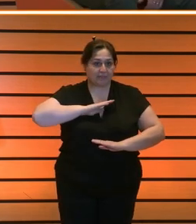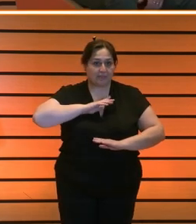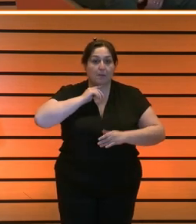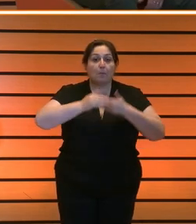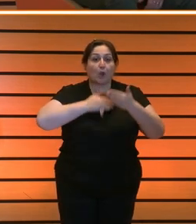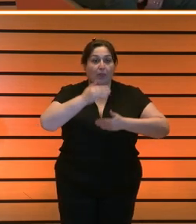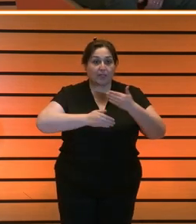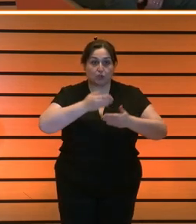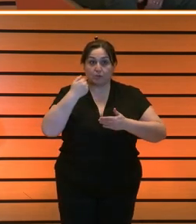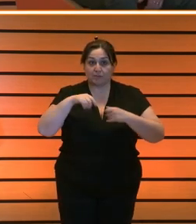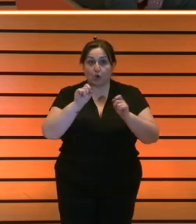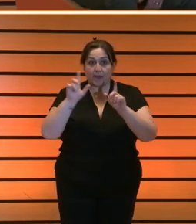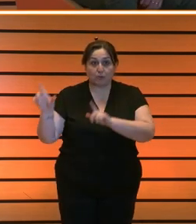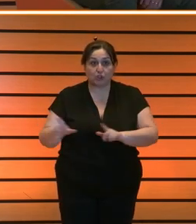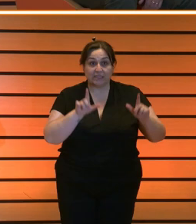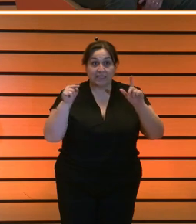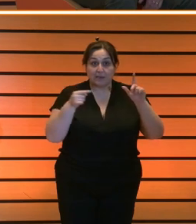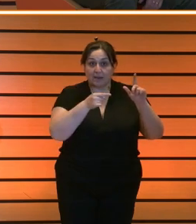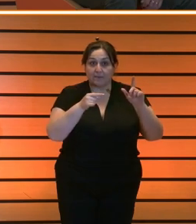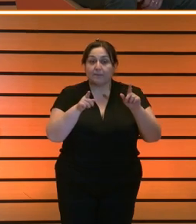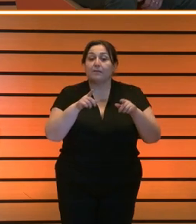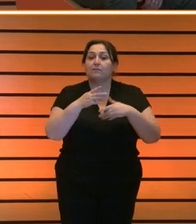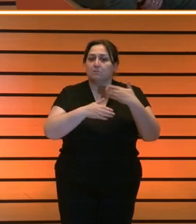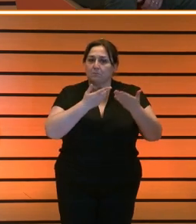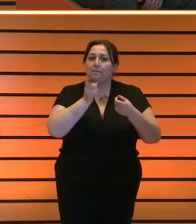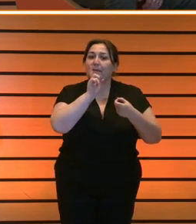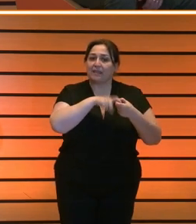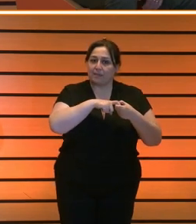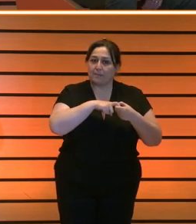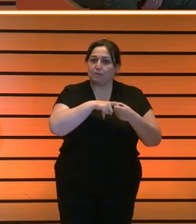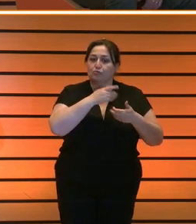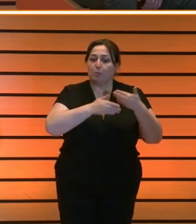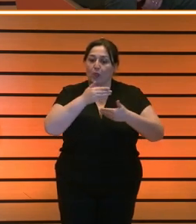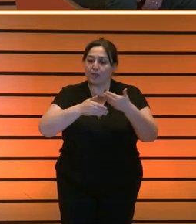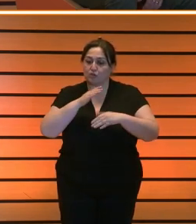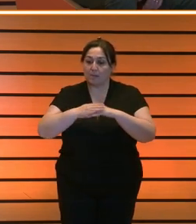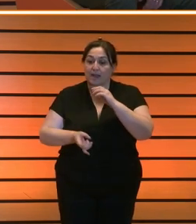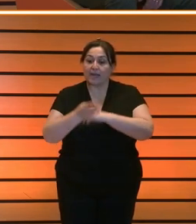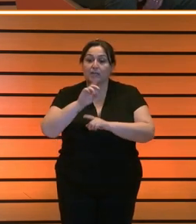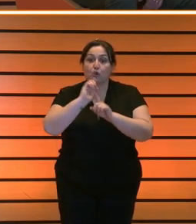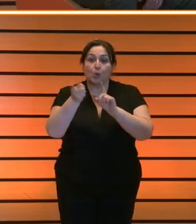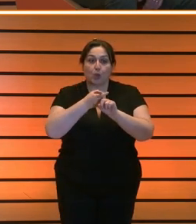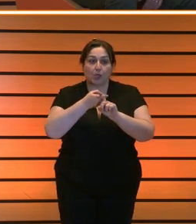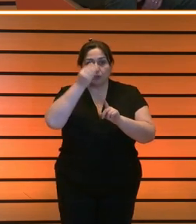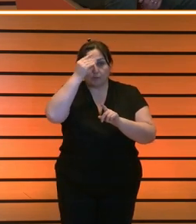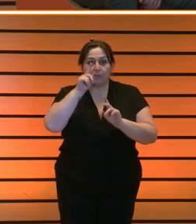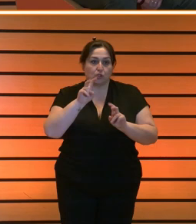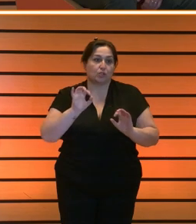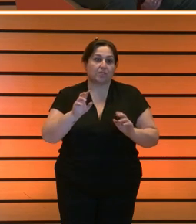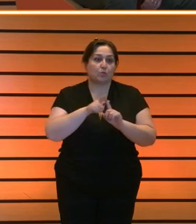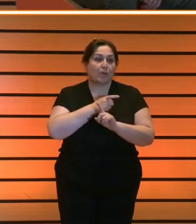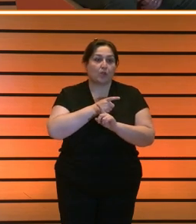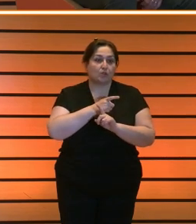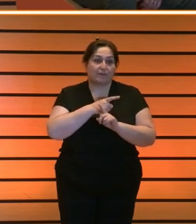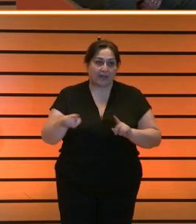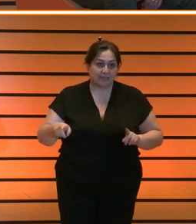que pongo en la diapositiva de cocreación y participamos en todo el proceso de creación de las soluciones la cosa será distinta y a mí me